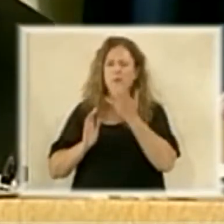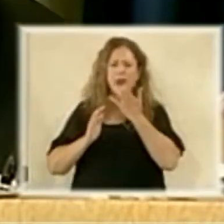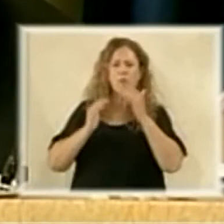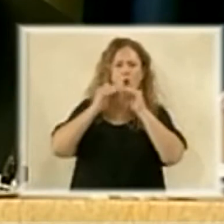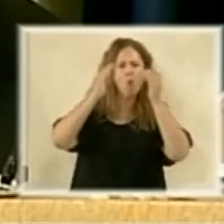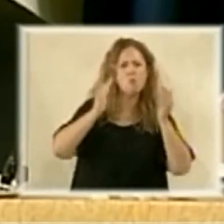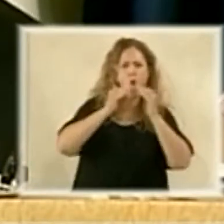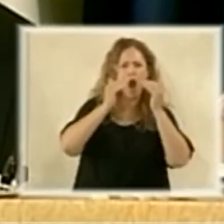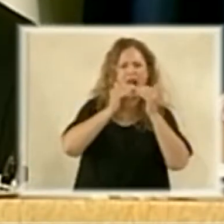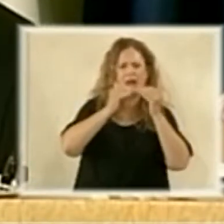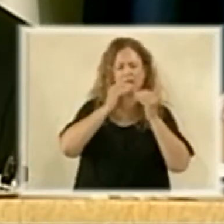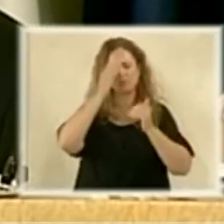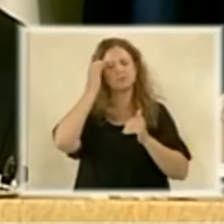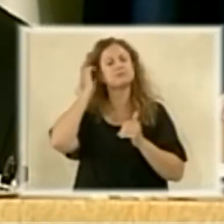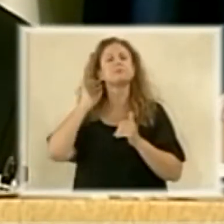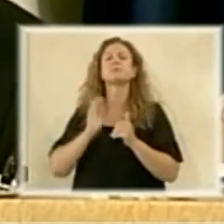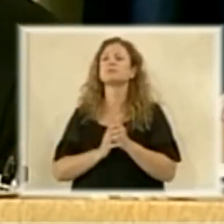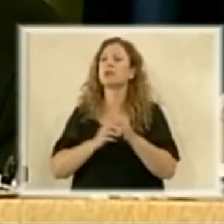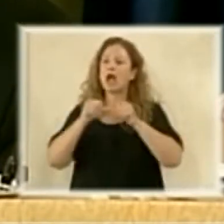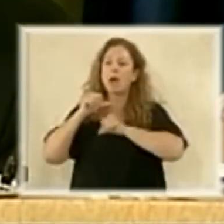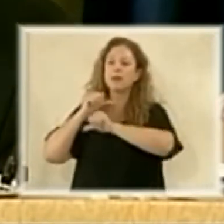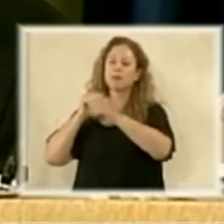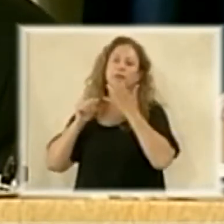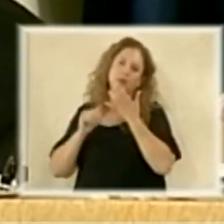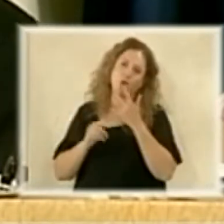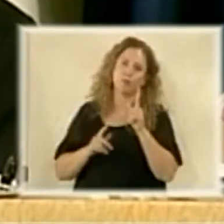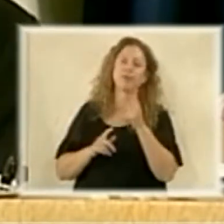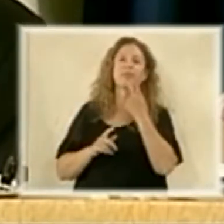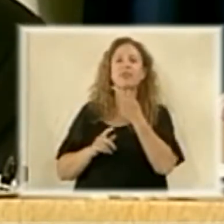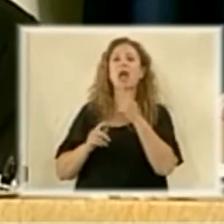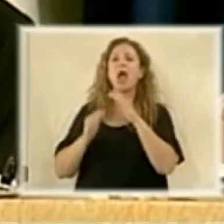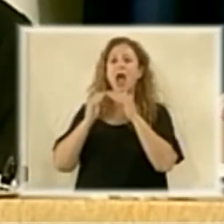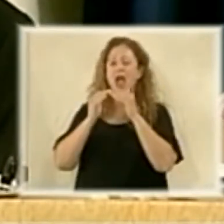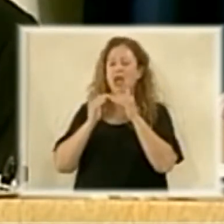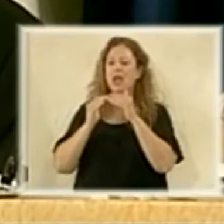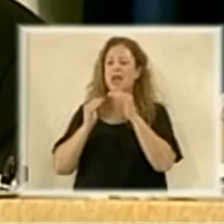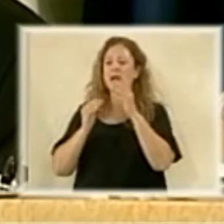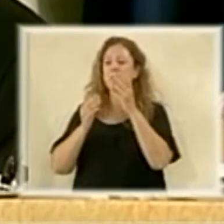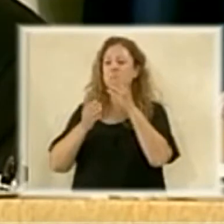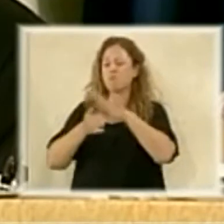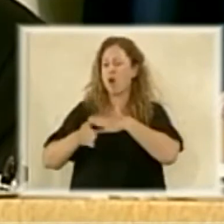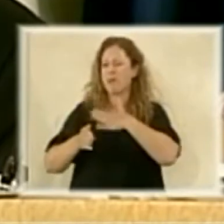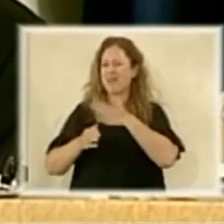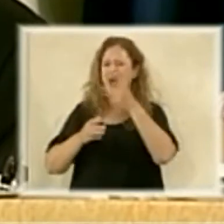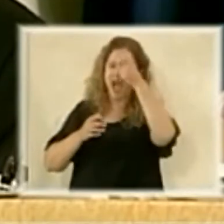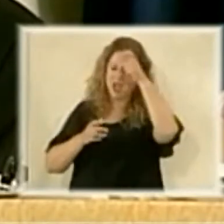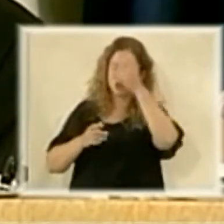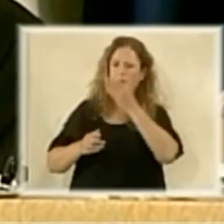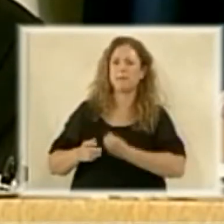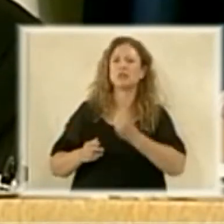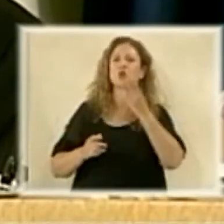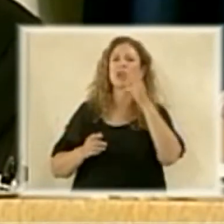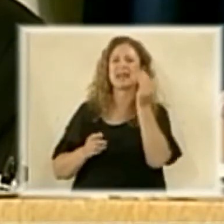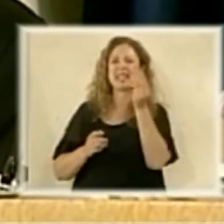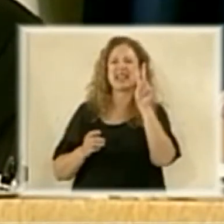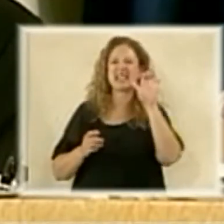allá. La Junta restaurará la Villa Romana de Bruñel, propiedad del Ayuntamiento de Quesada. La Junta restaurará el molino de aceite